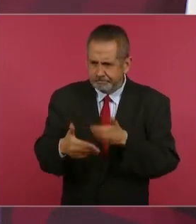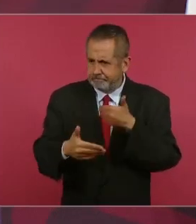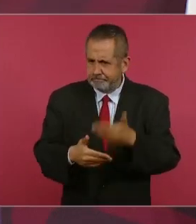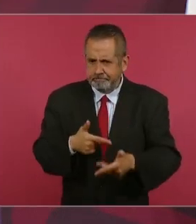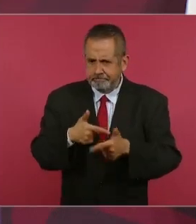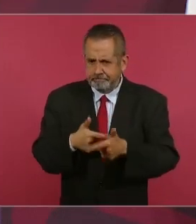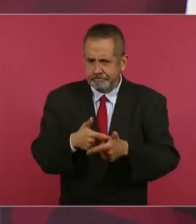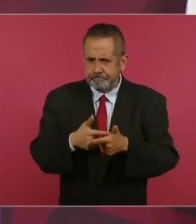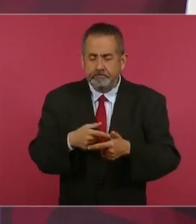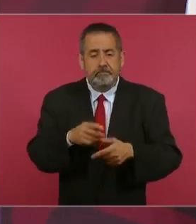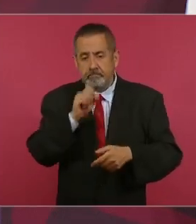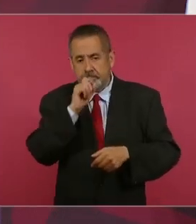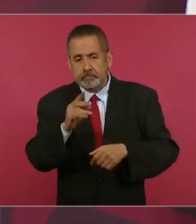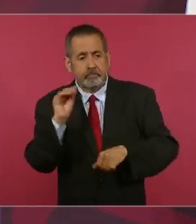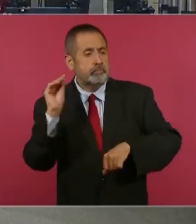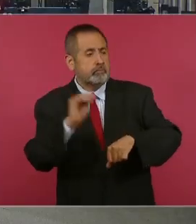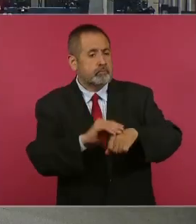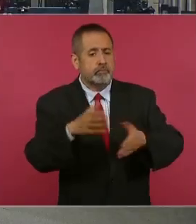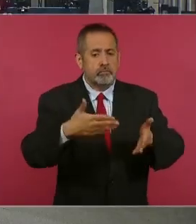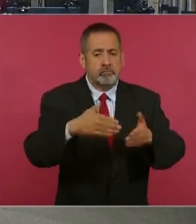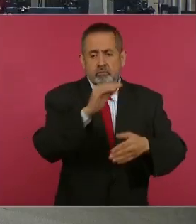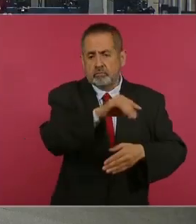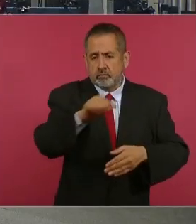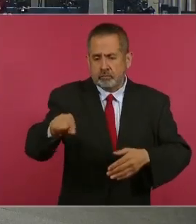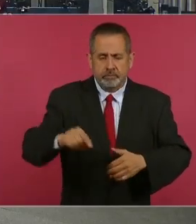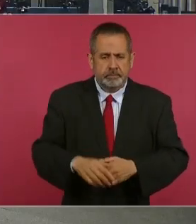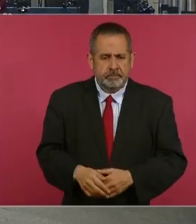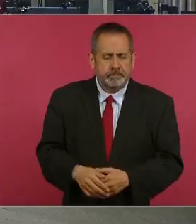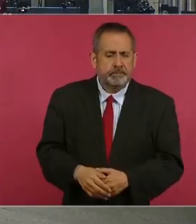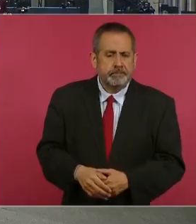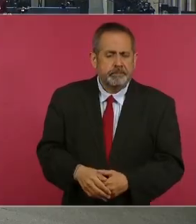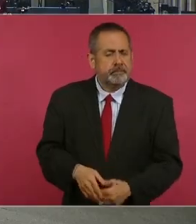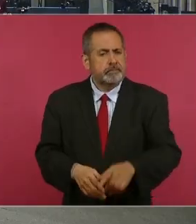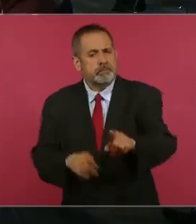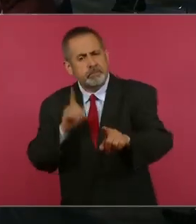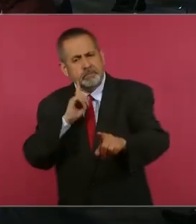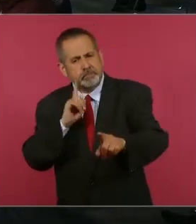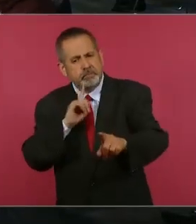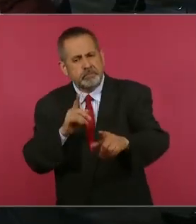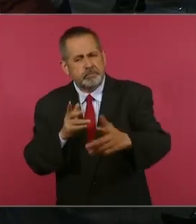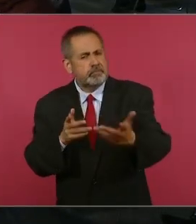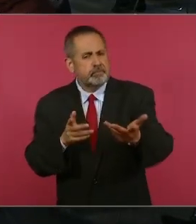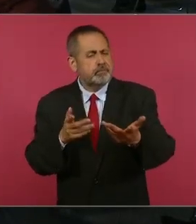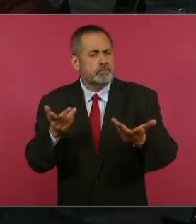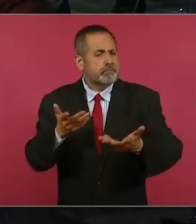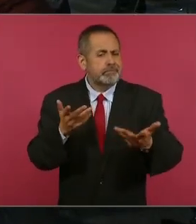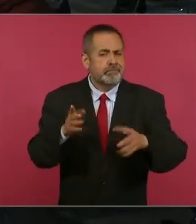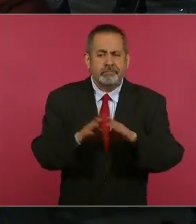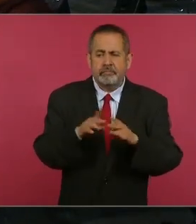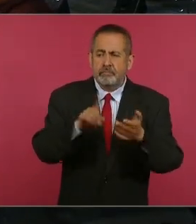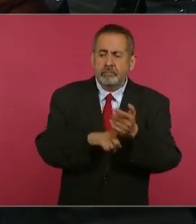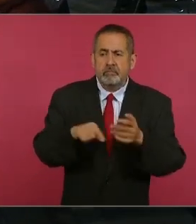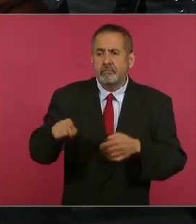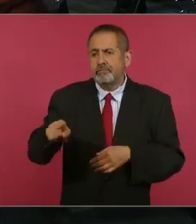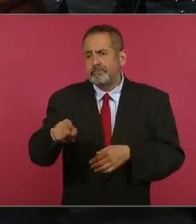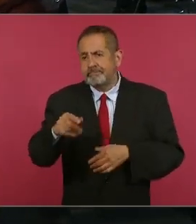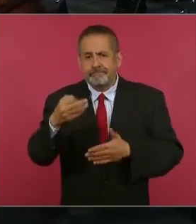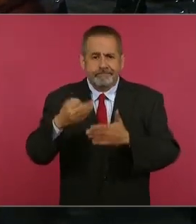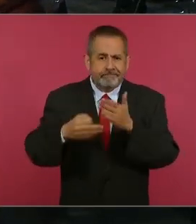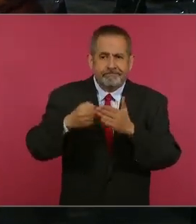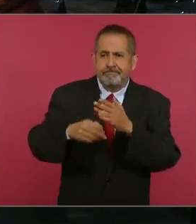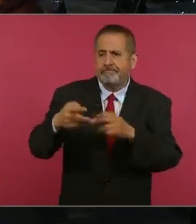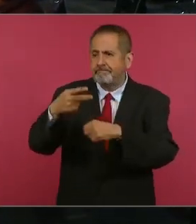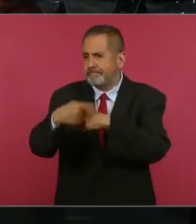instalación de las cocinas. ¿Qué acciones se están implementando justamente para atender a quienes todavía están en